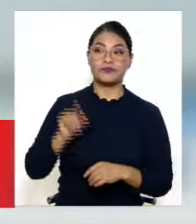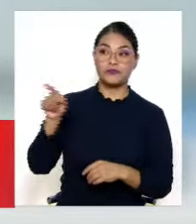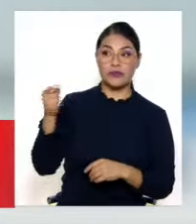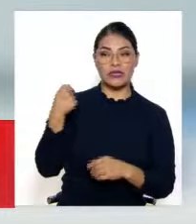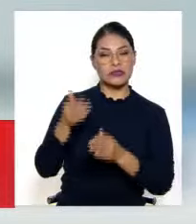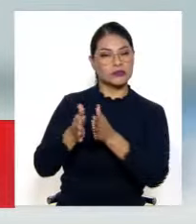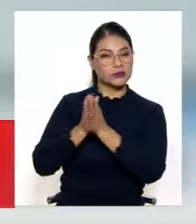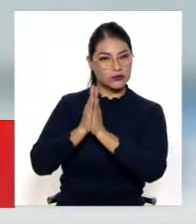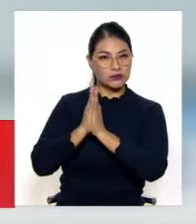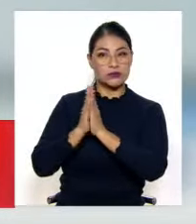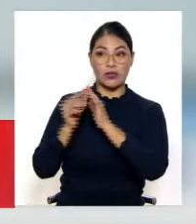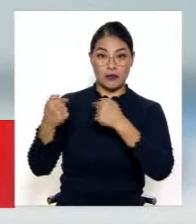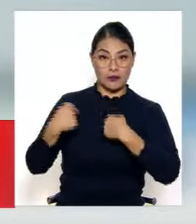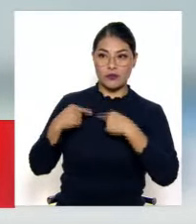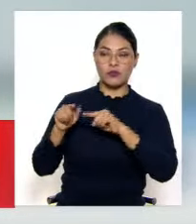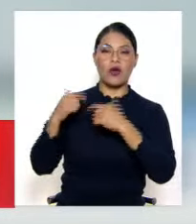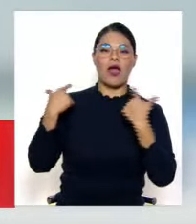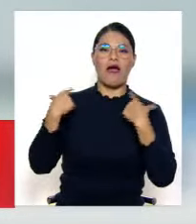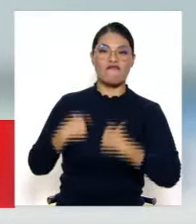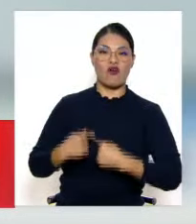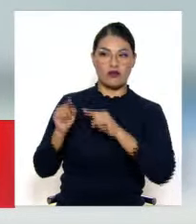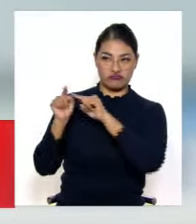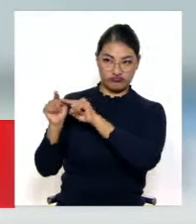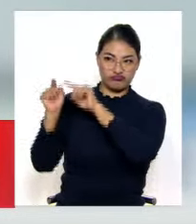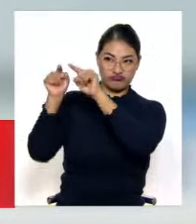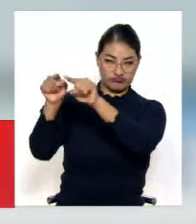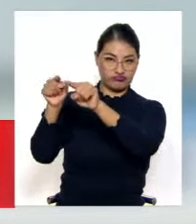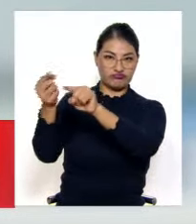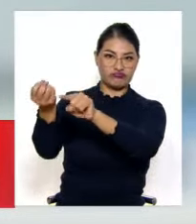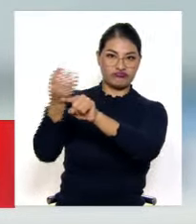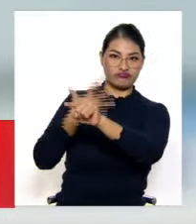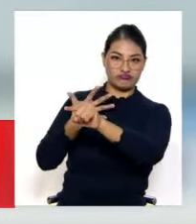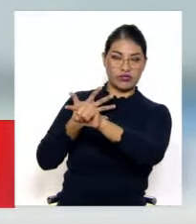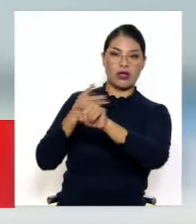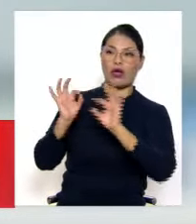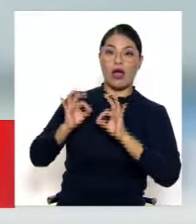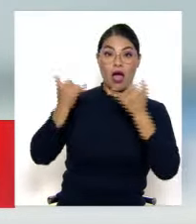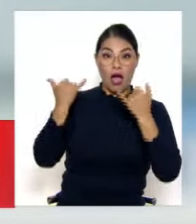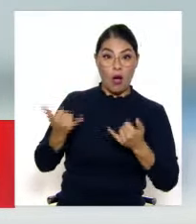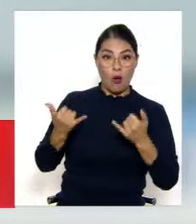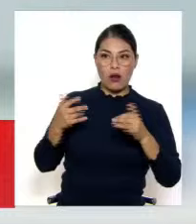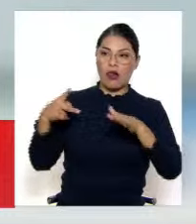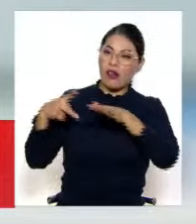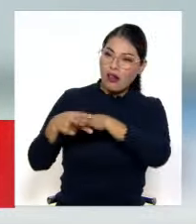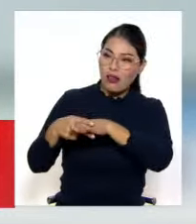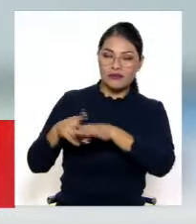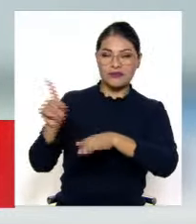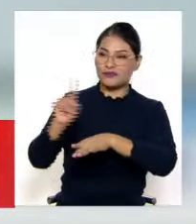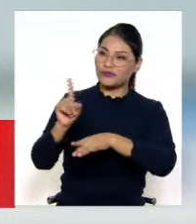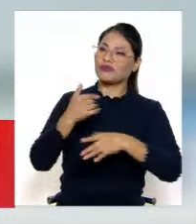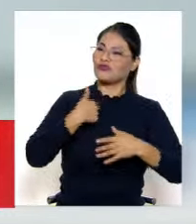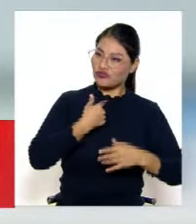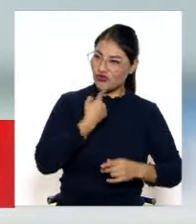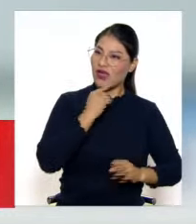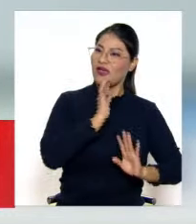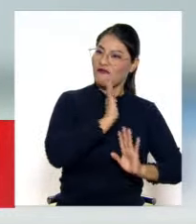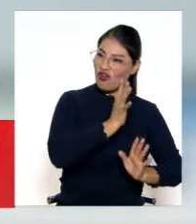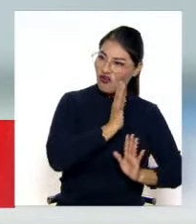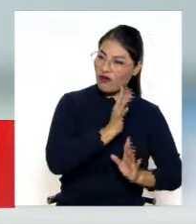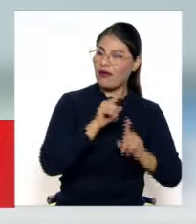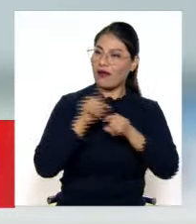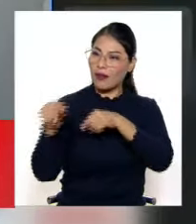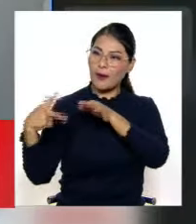pedidos los tramite a través de su abogado defensor porque no es posible que se realicen este tipo de interrupciones justo cuando se leía la